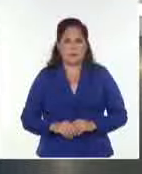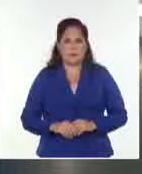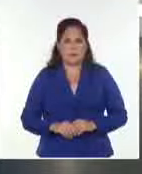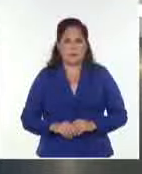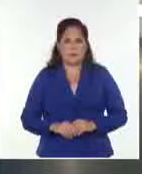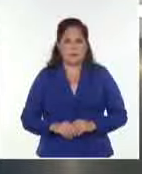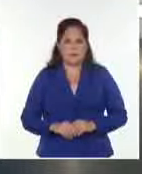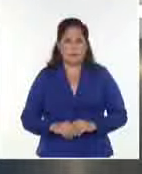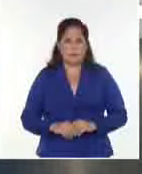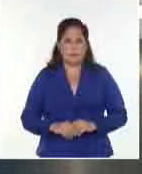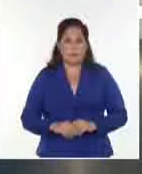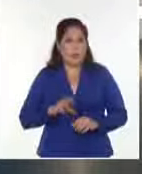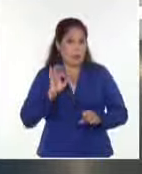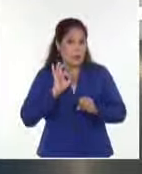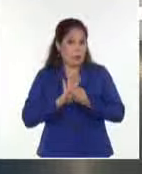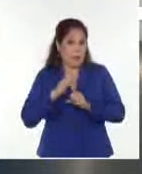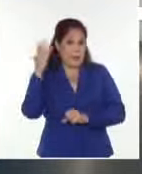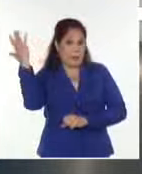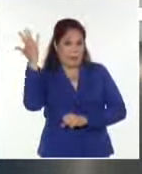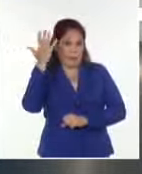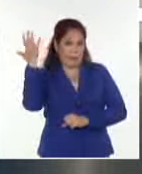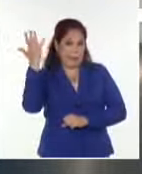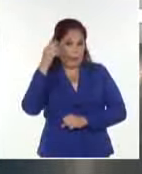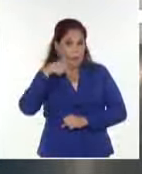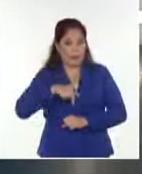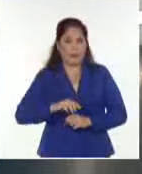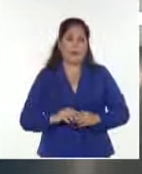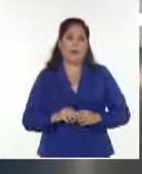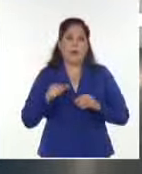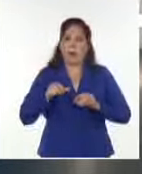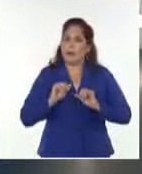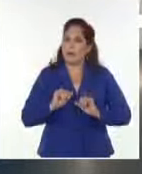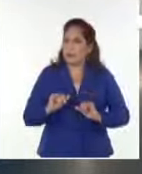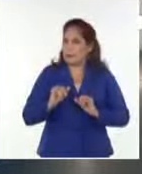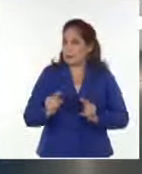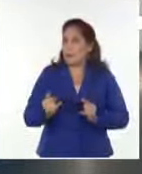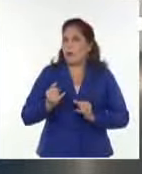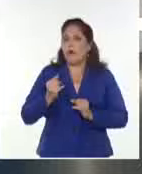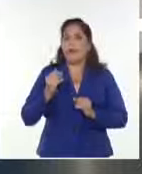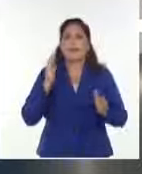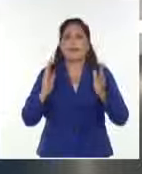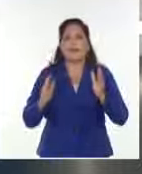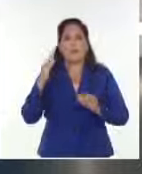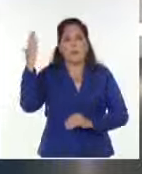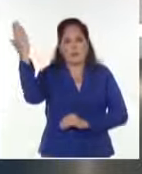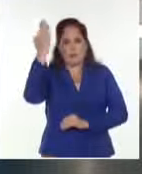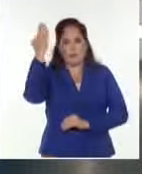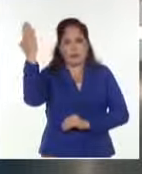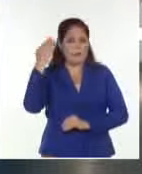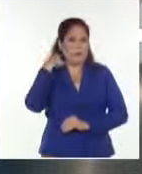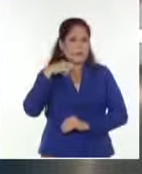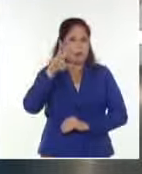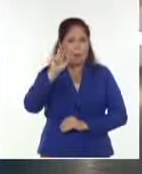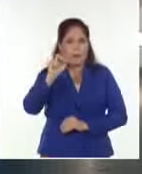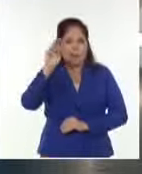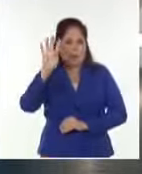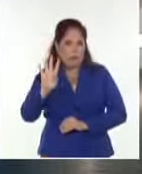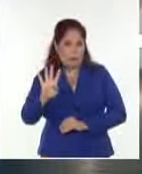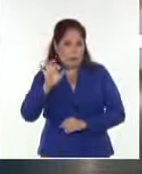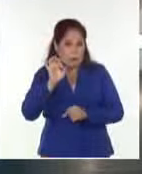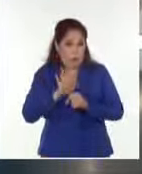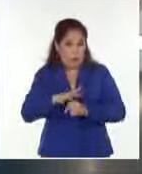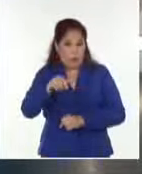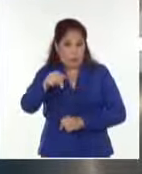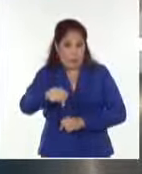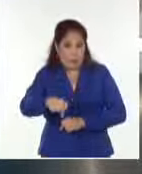Y ya anunciaba al inicio de nuestro noticiero que estaríamos dando detalles sobre la temporada ciclónica para este 2024 que comienza justamente